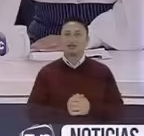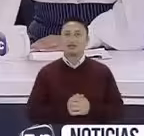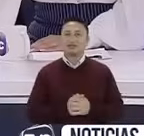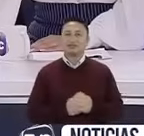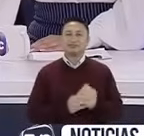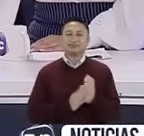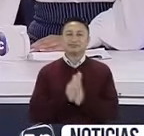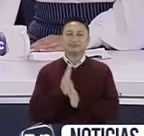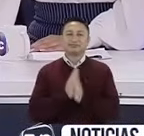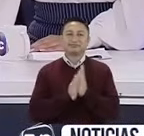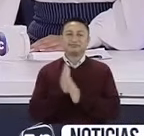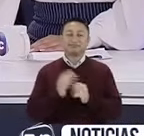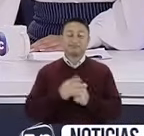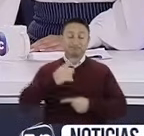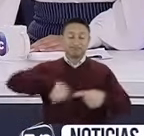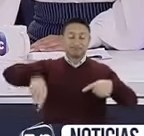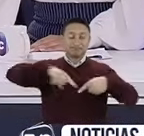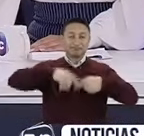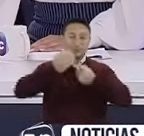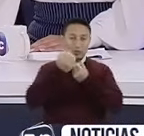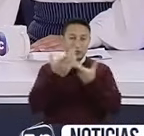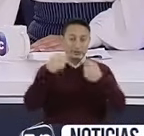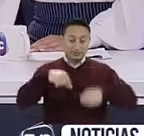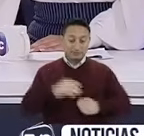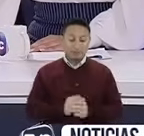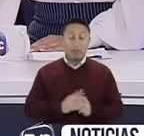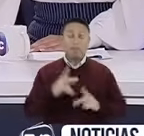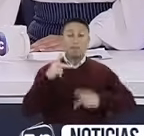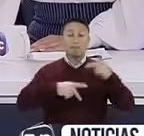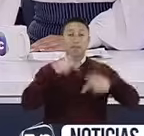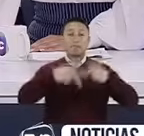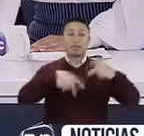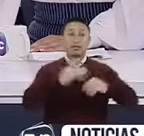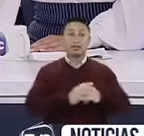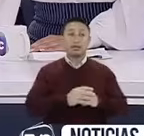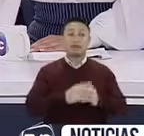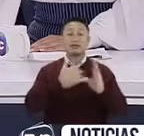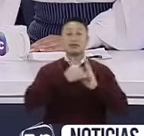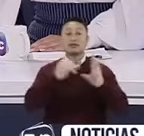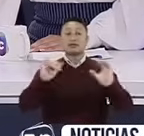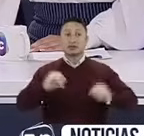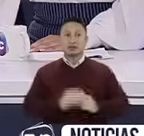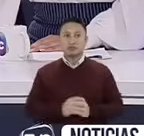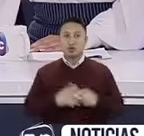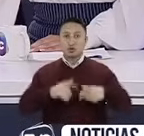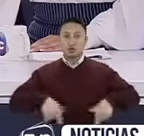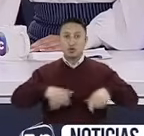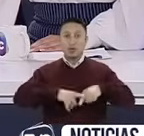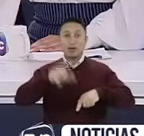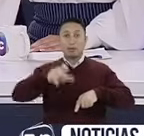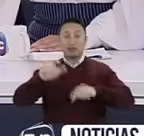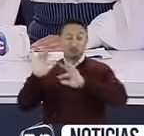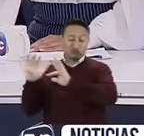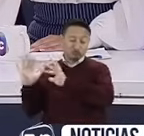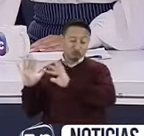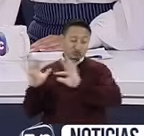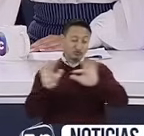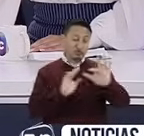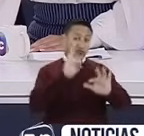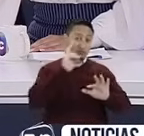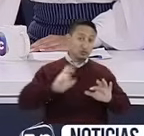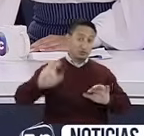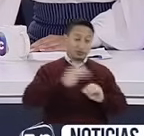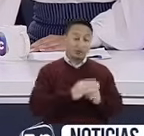De regreso para contarles que las playas de la provincia de Santa Elena fue uno de los lugares preferidos por miles de turistas que visitaron